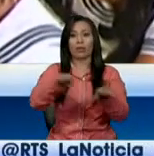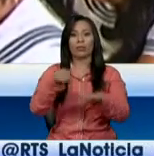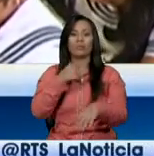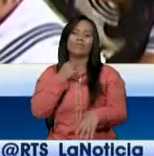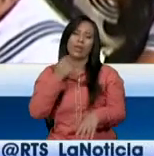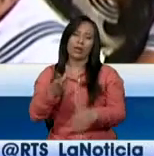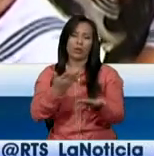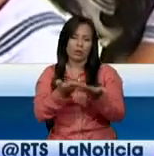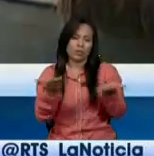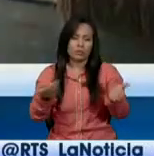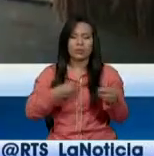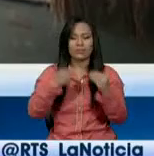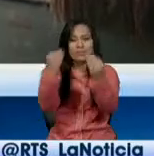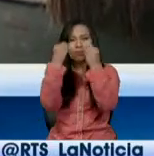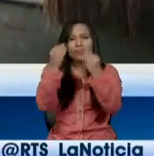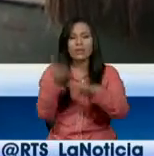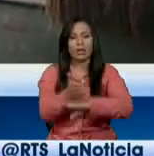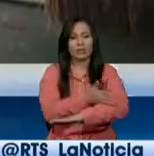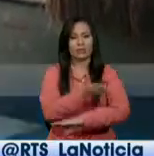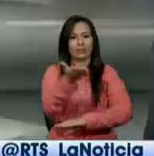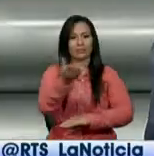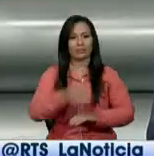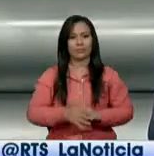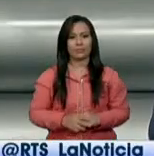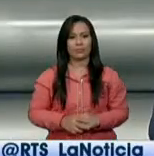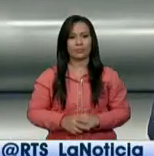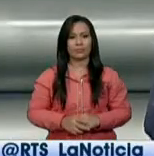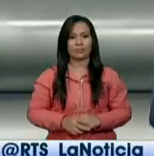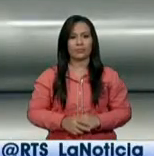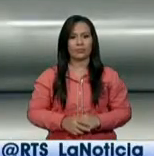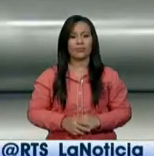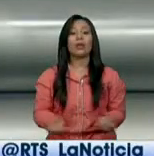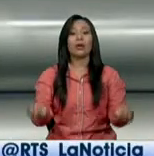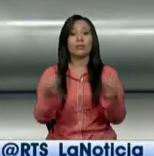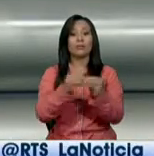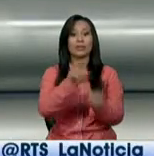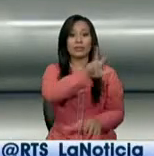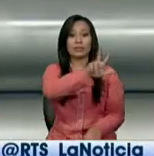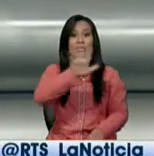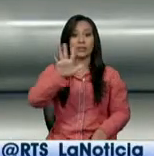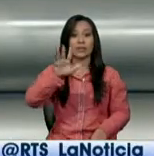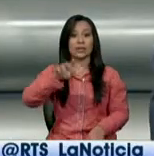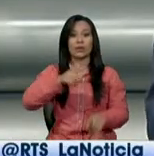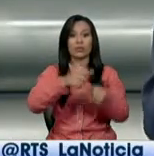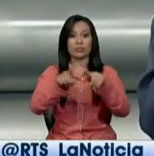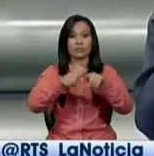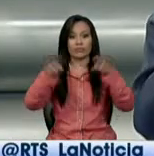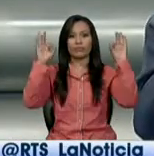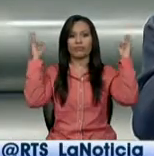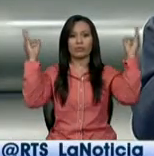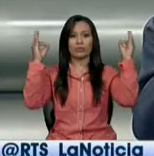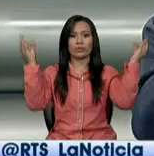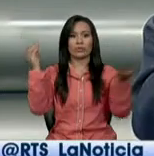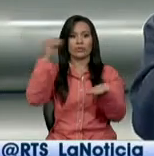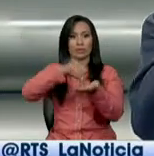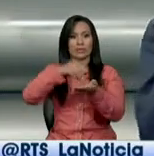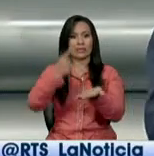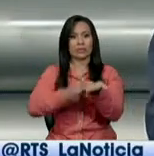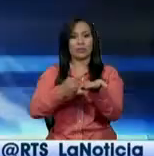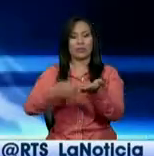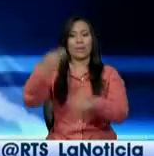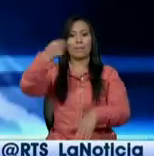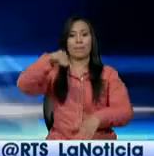estudiantes. Informó Roselena Vázquez. Más de 35 fundaciones se reunirán este martes 22